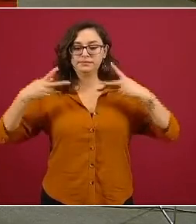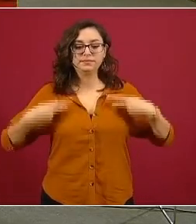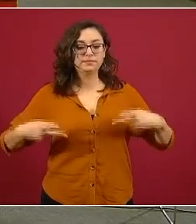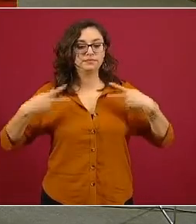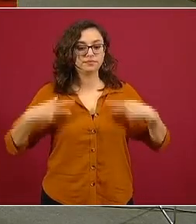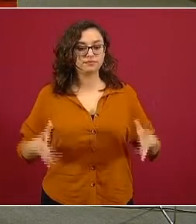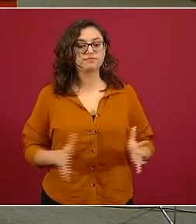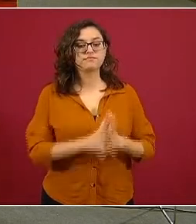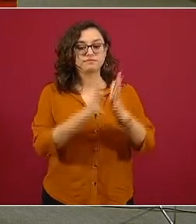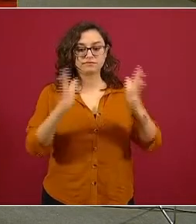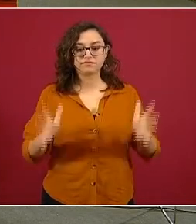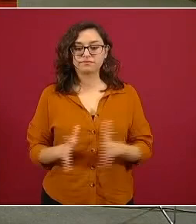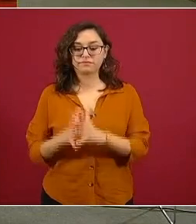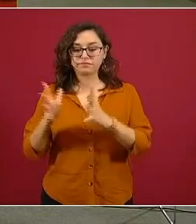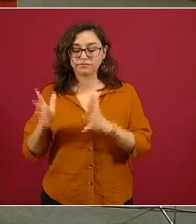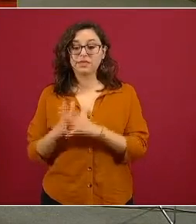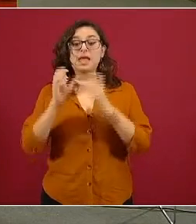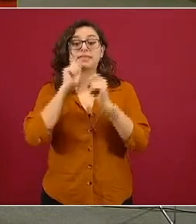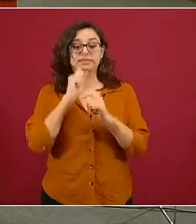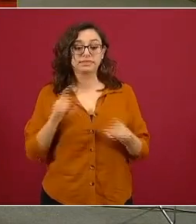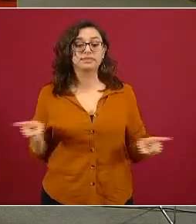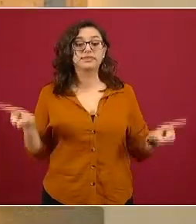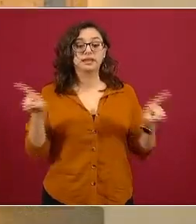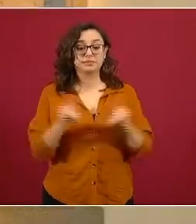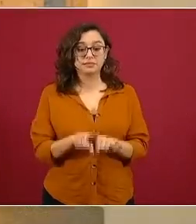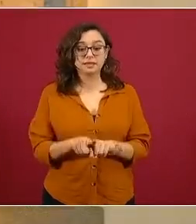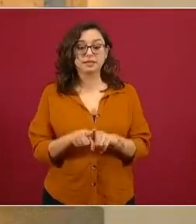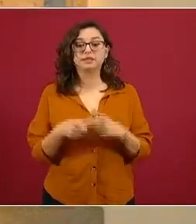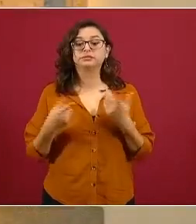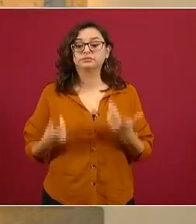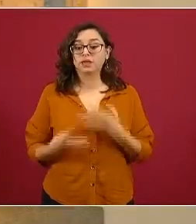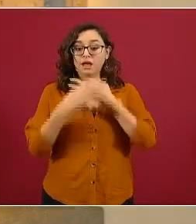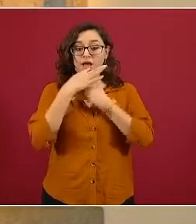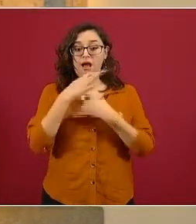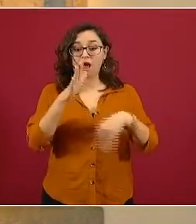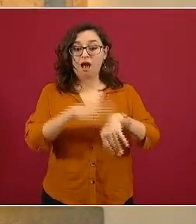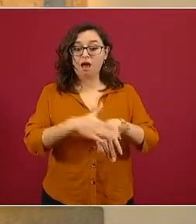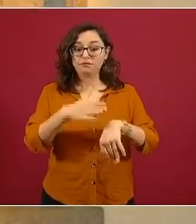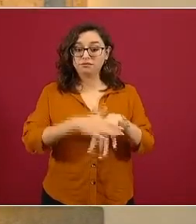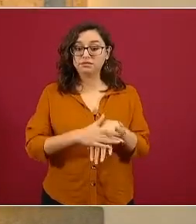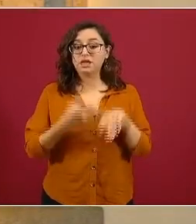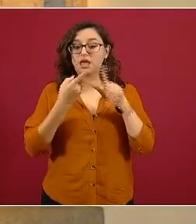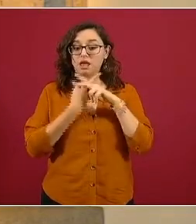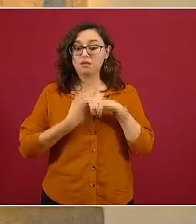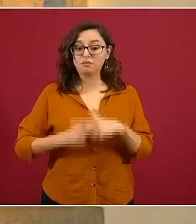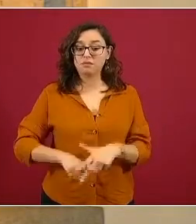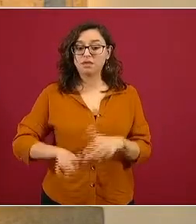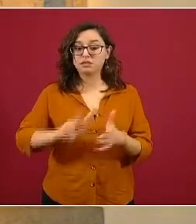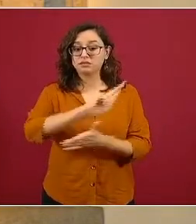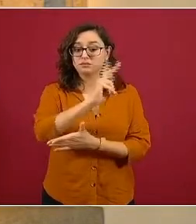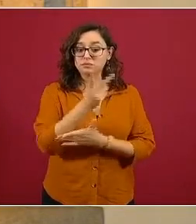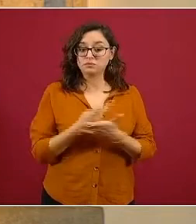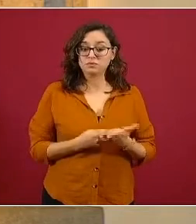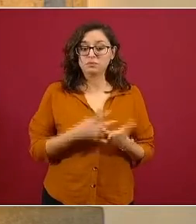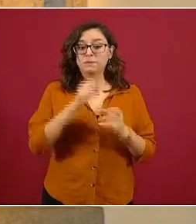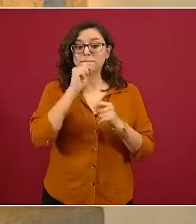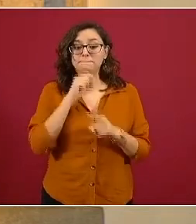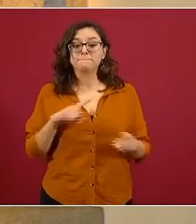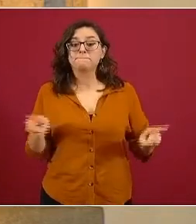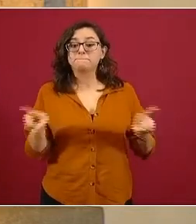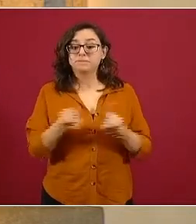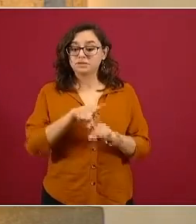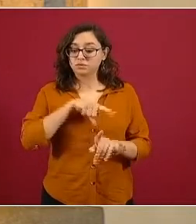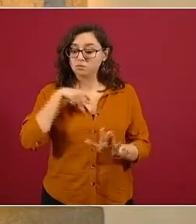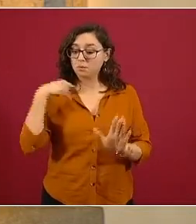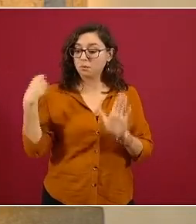trabajo. Coordina además el anuncio y los tiempos del programa. El uso de la marca El